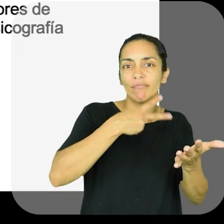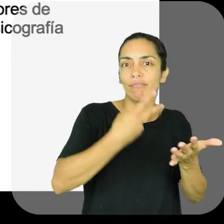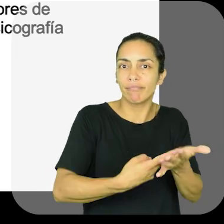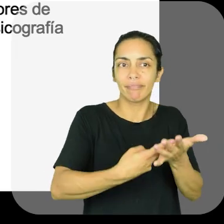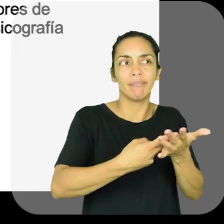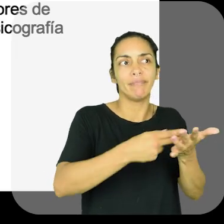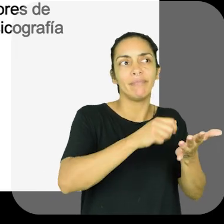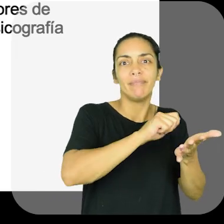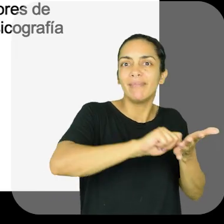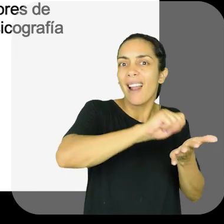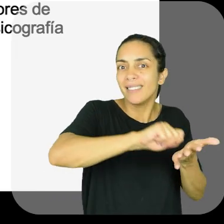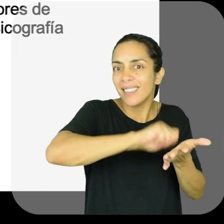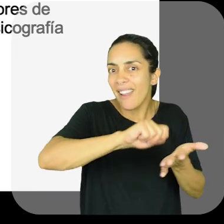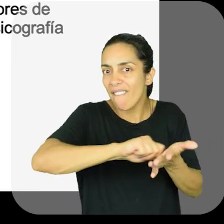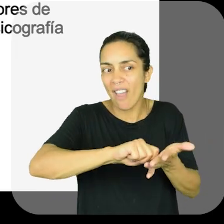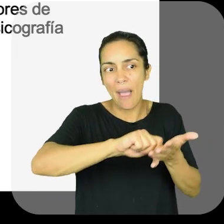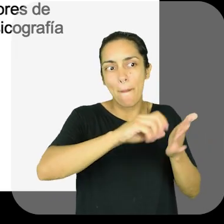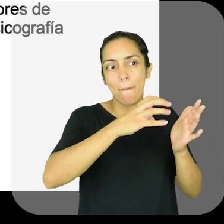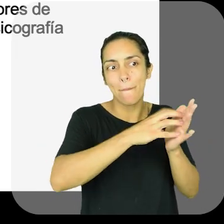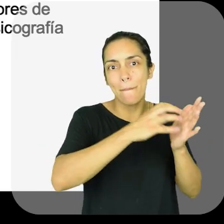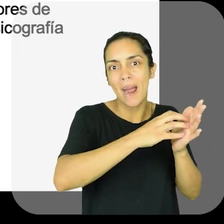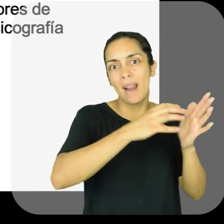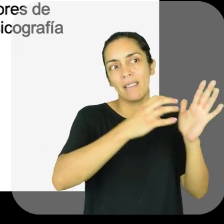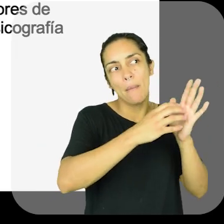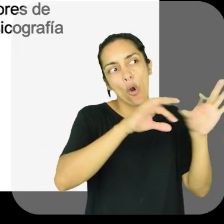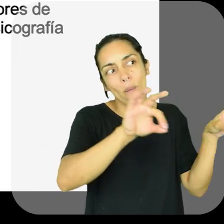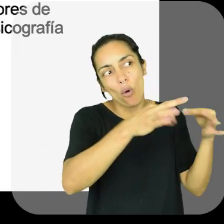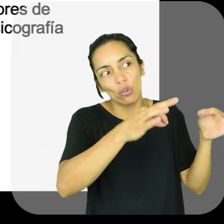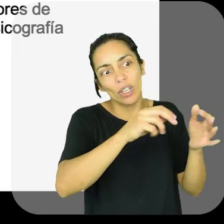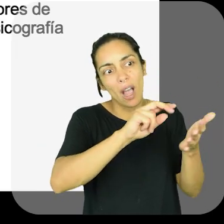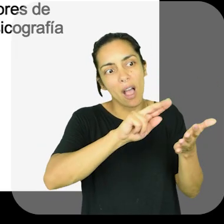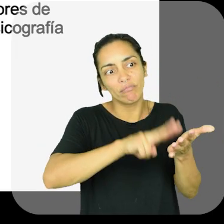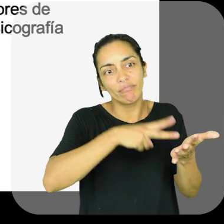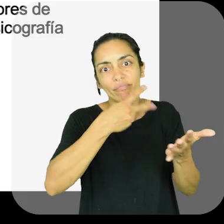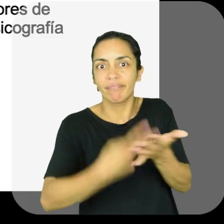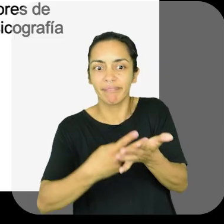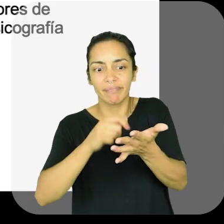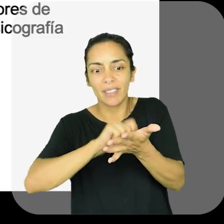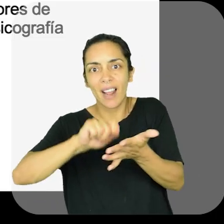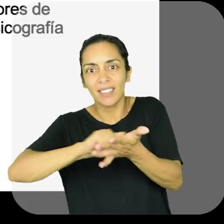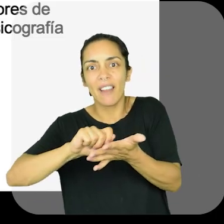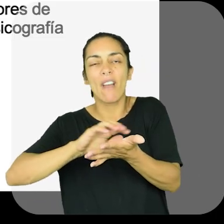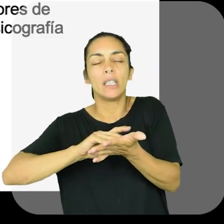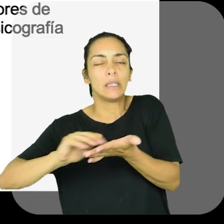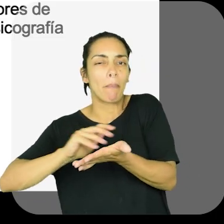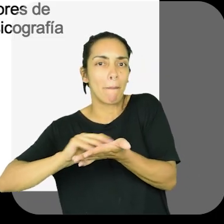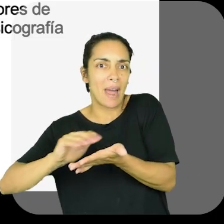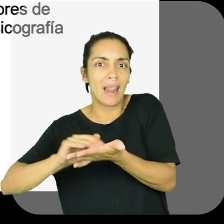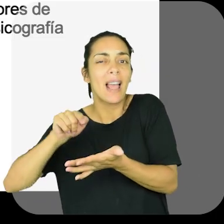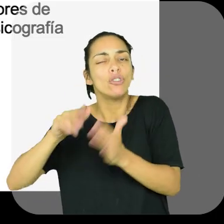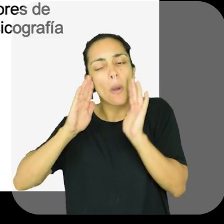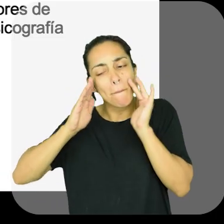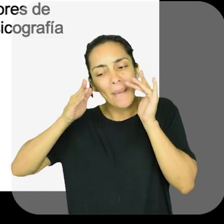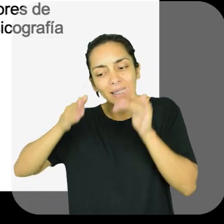les decía que somos pocos en Colombia los que tenemos este perfil. Verán que es algo muy específico. Idealmente